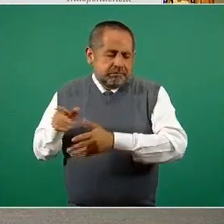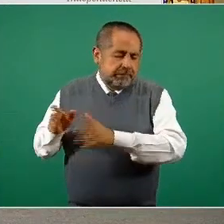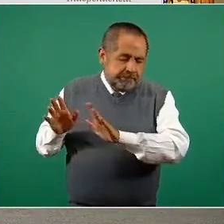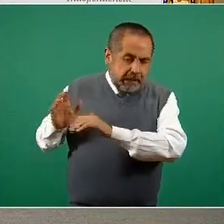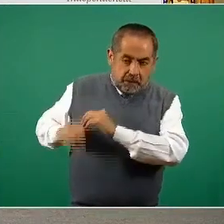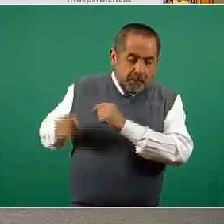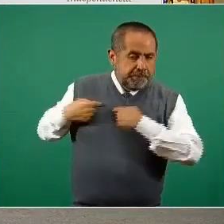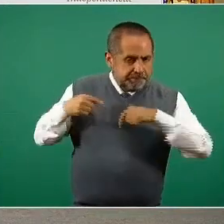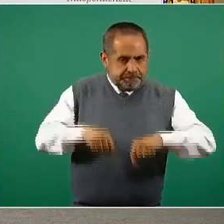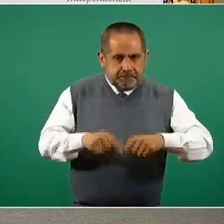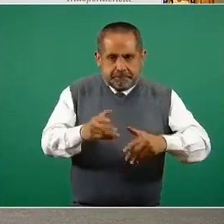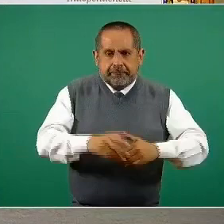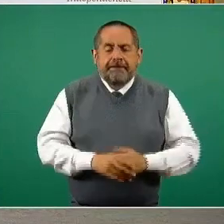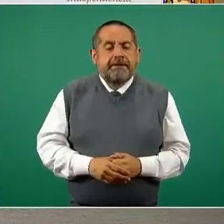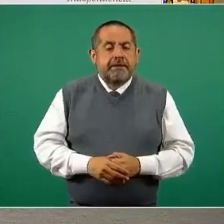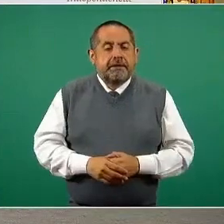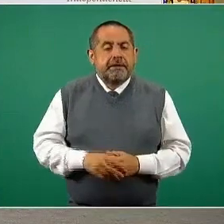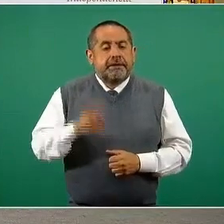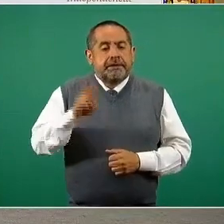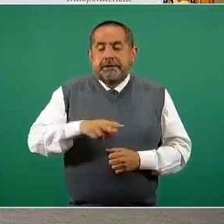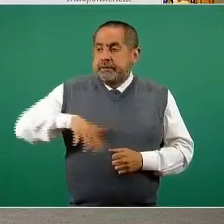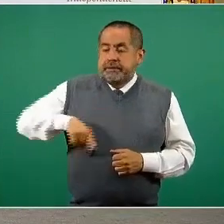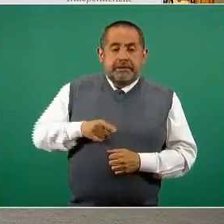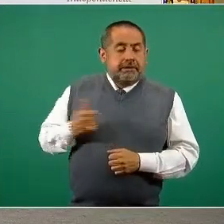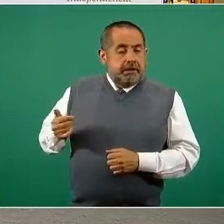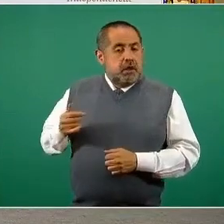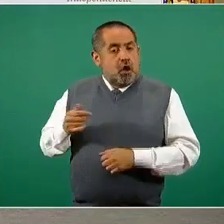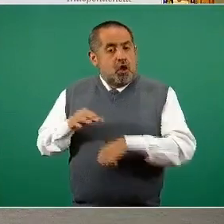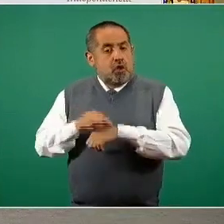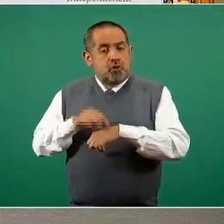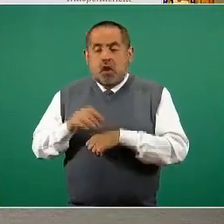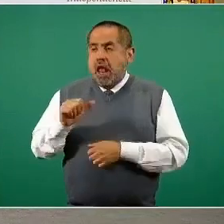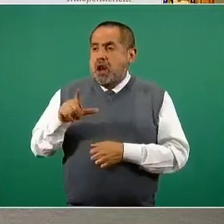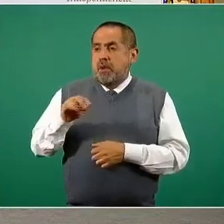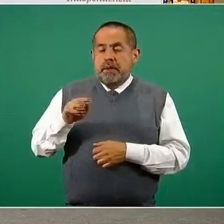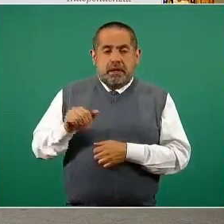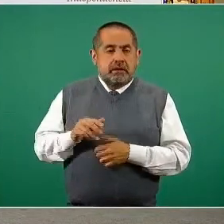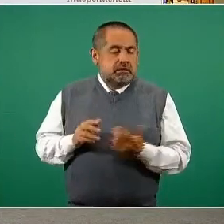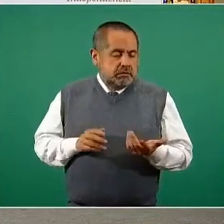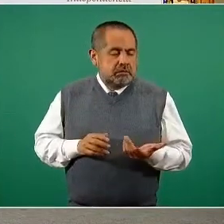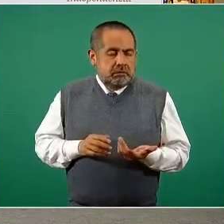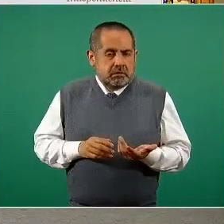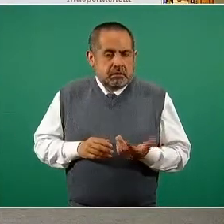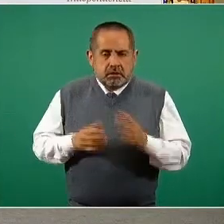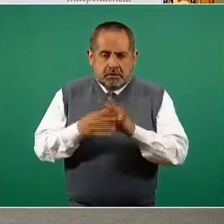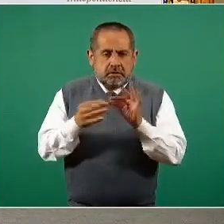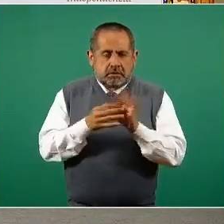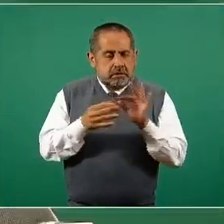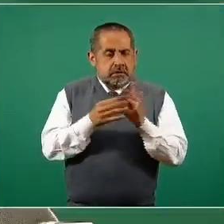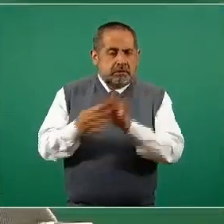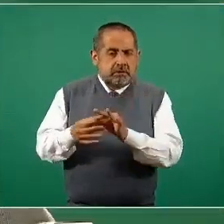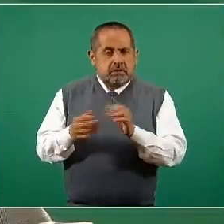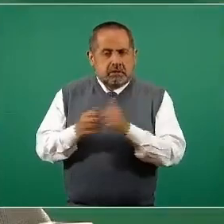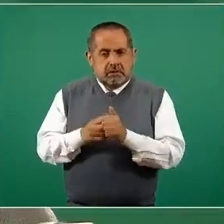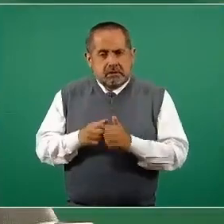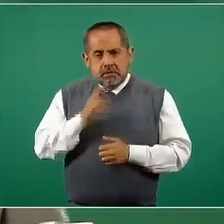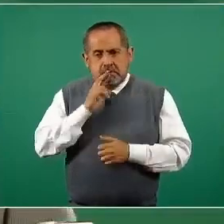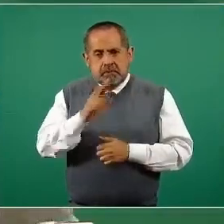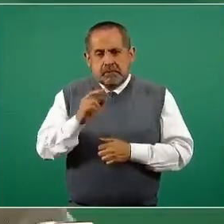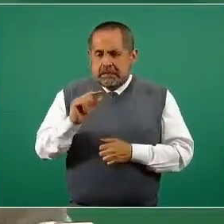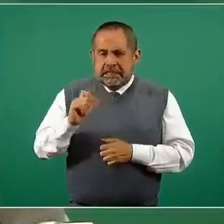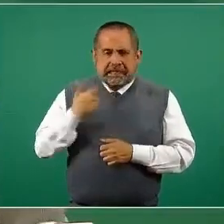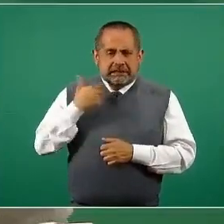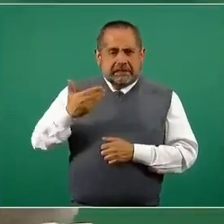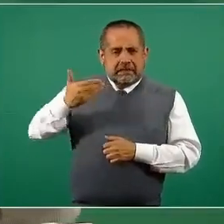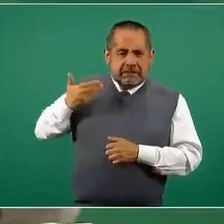SARS-CoV-2. Efectivamente, como comenta el doctor Alomía, y esto de hecho se relaciona con su respuesta a la pregunta